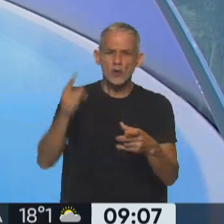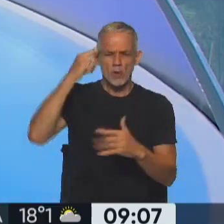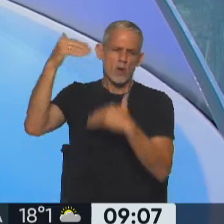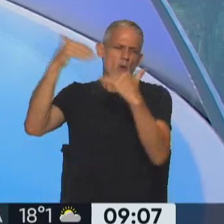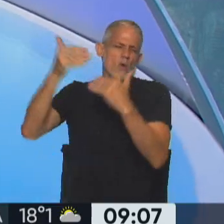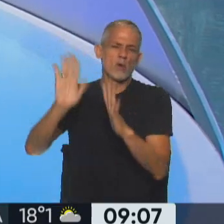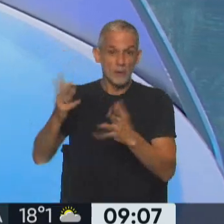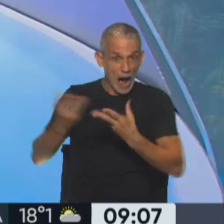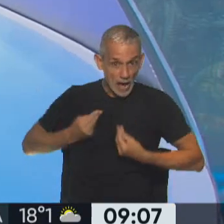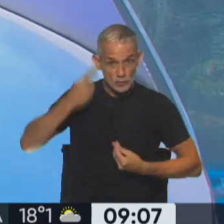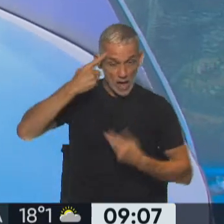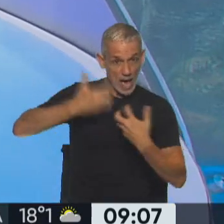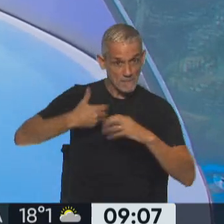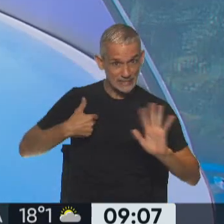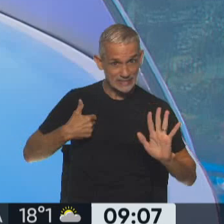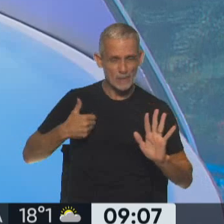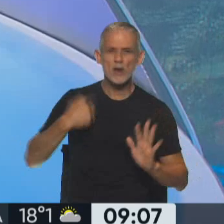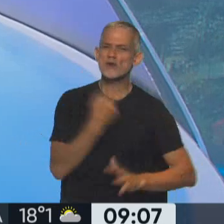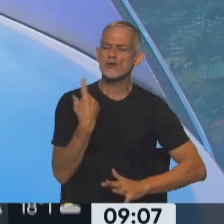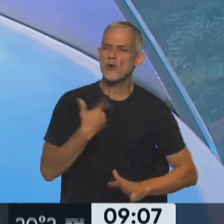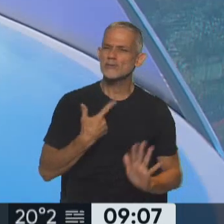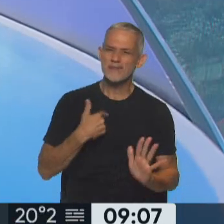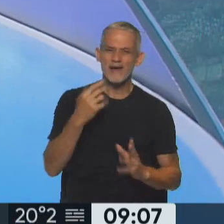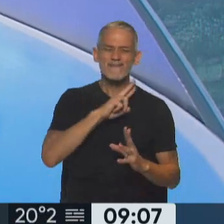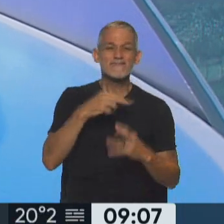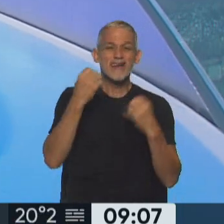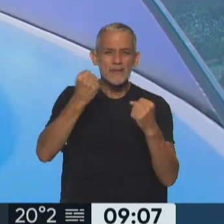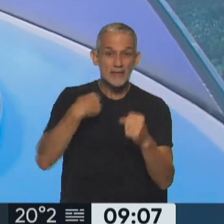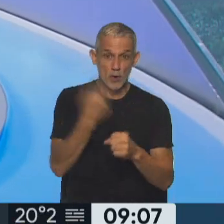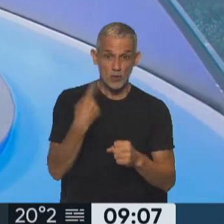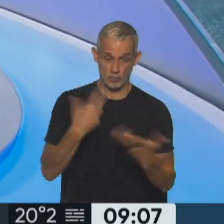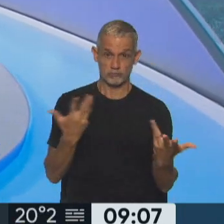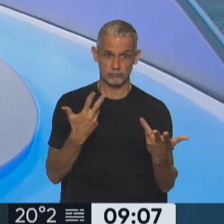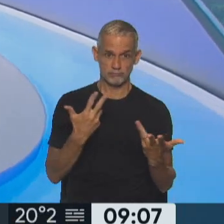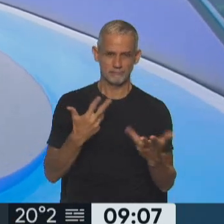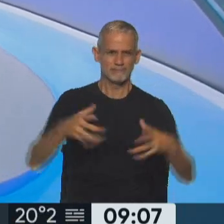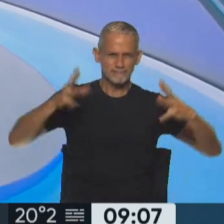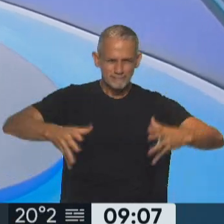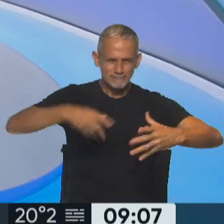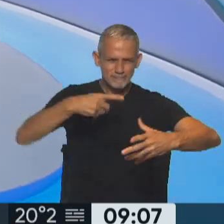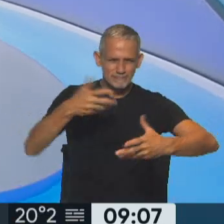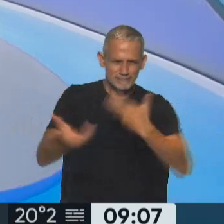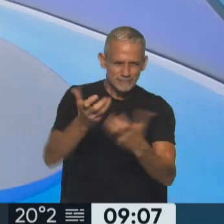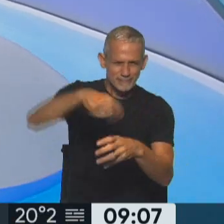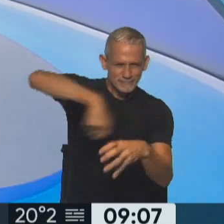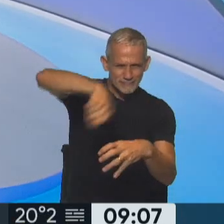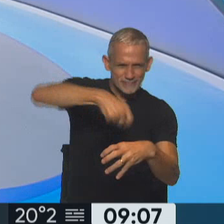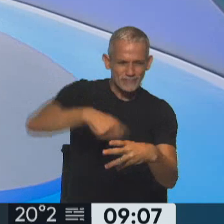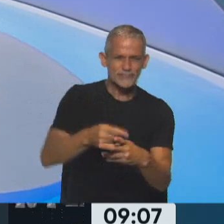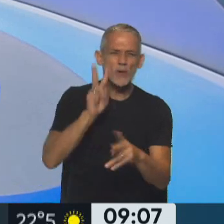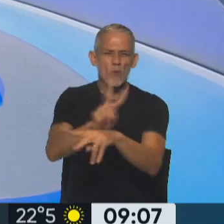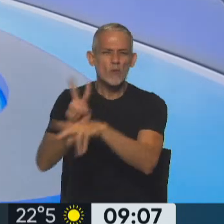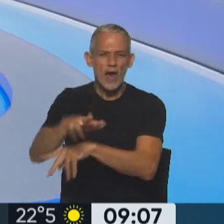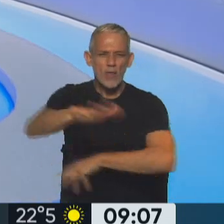académicos, nos ayudan a pensar. Pero nosotras hacemos un feminismo que tiene que ver con el feminismo de las ollas, con el feminismo del cuidado en el